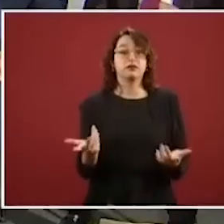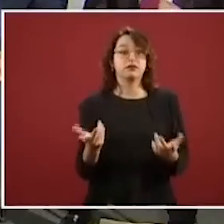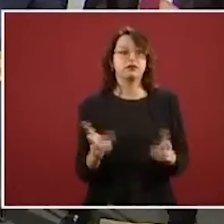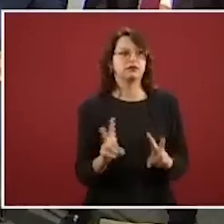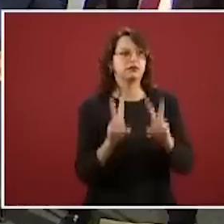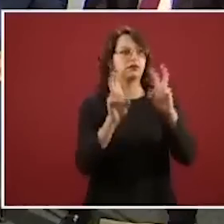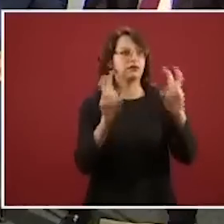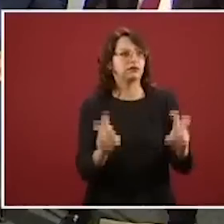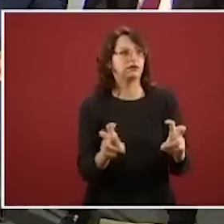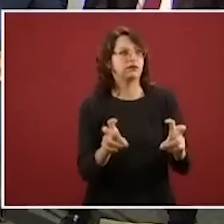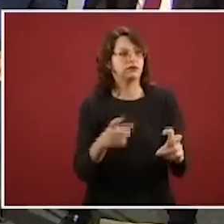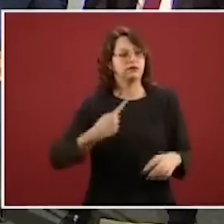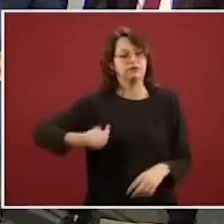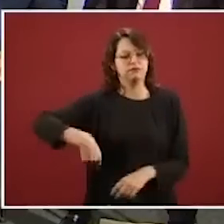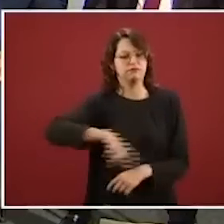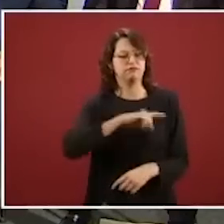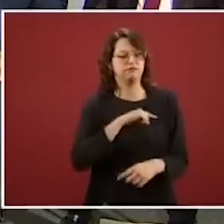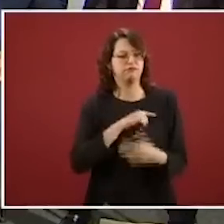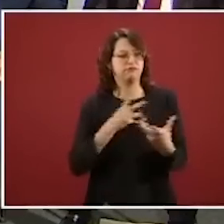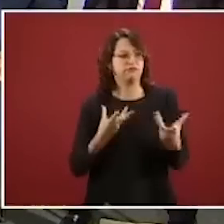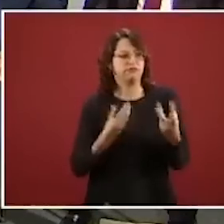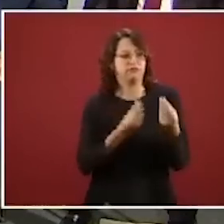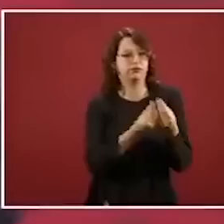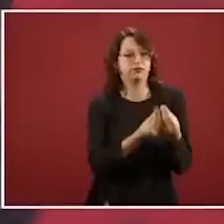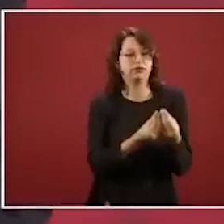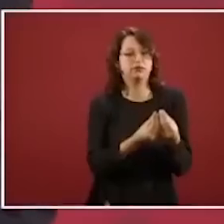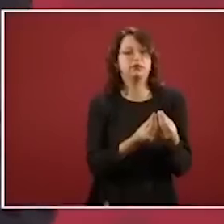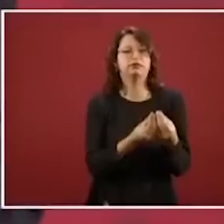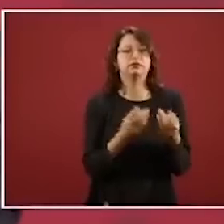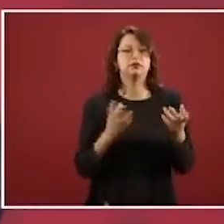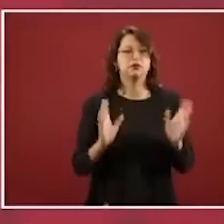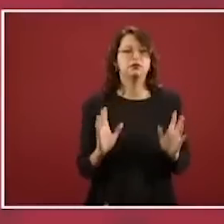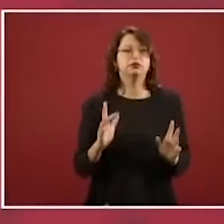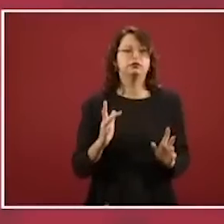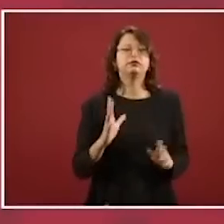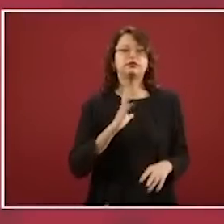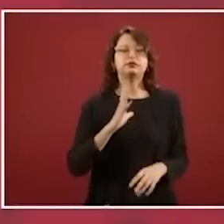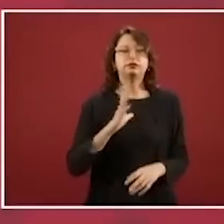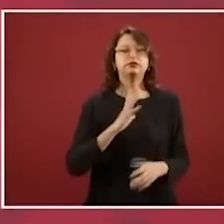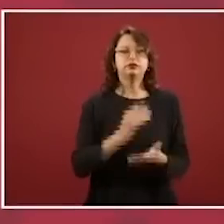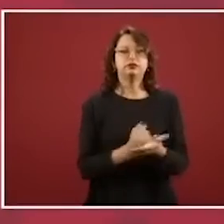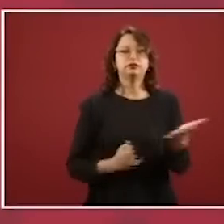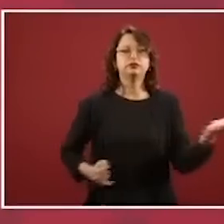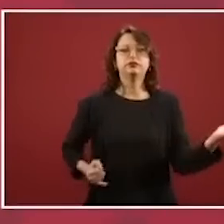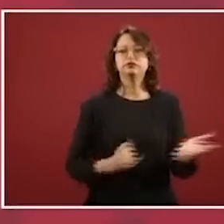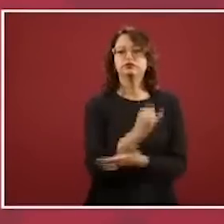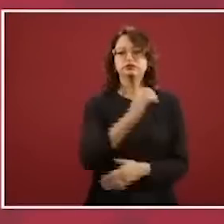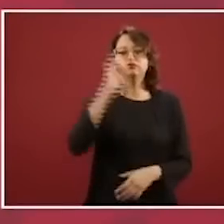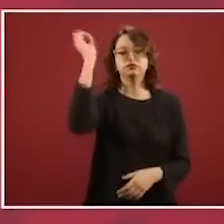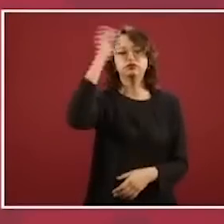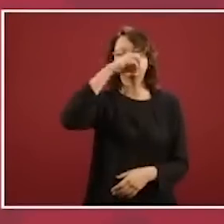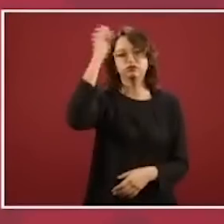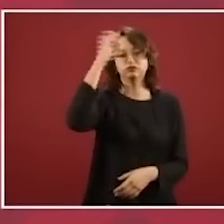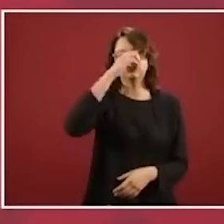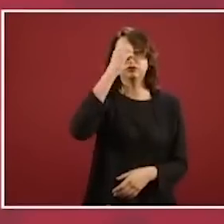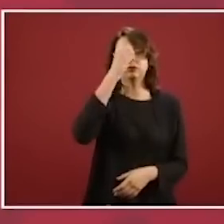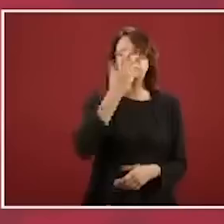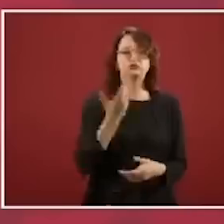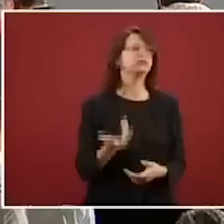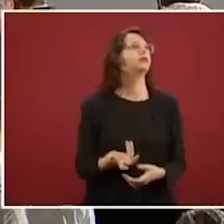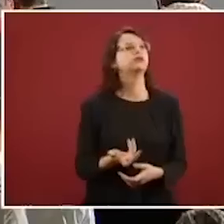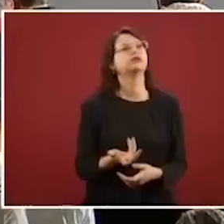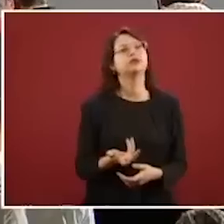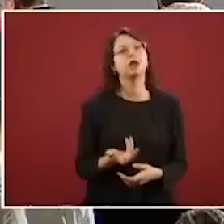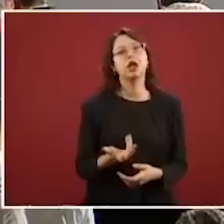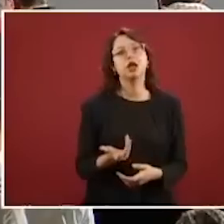atañe, pues tenemos una postura al respecto. No tiene